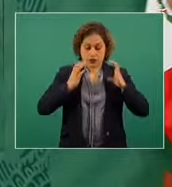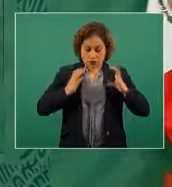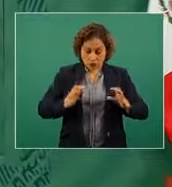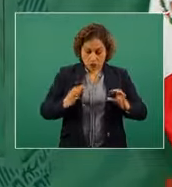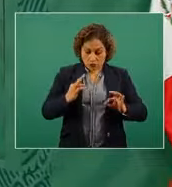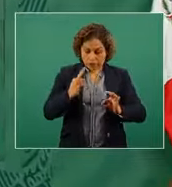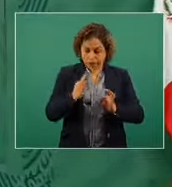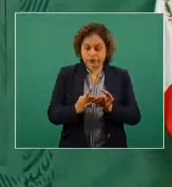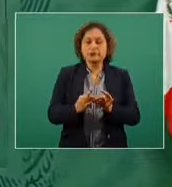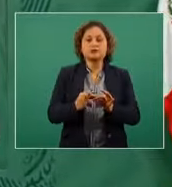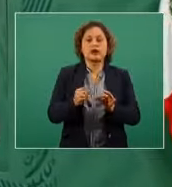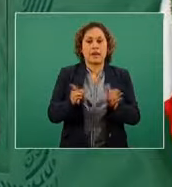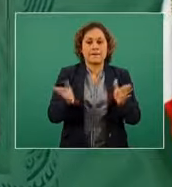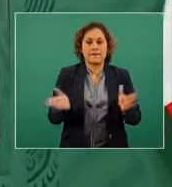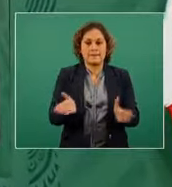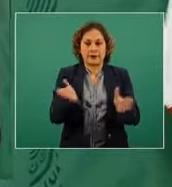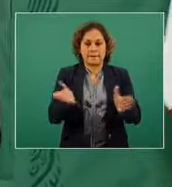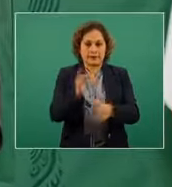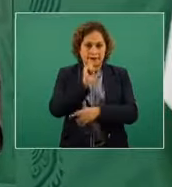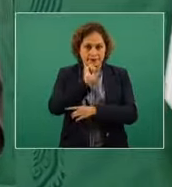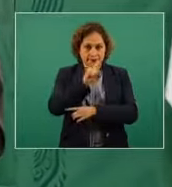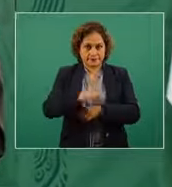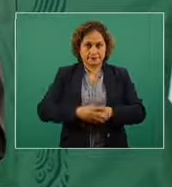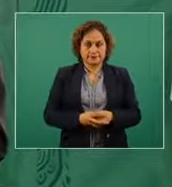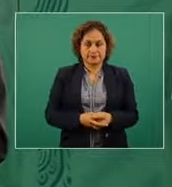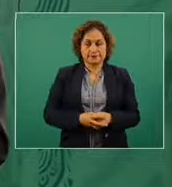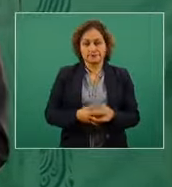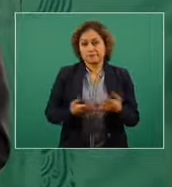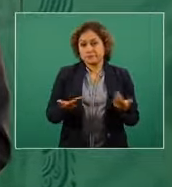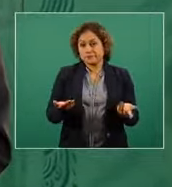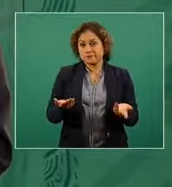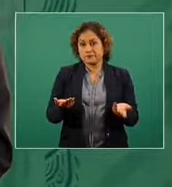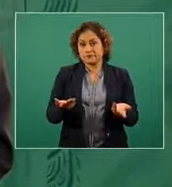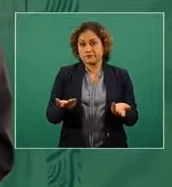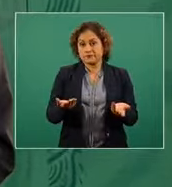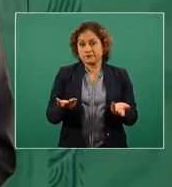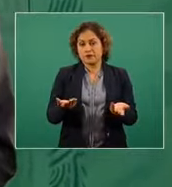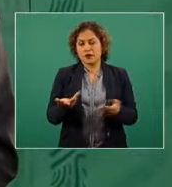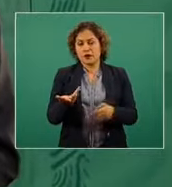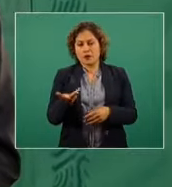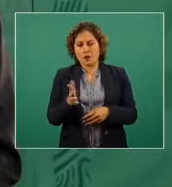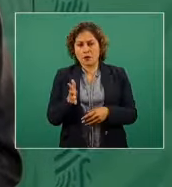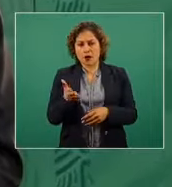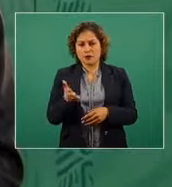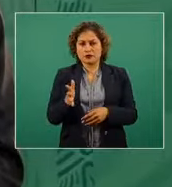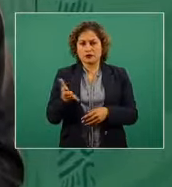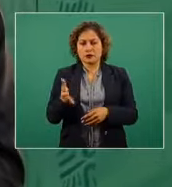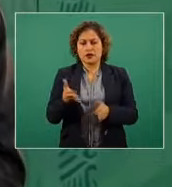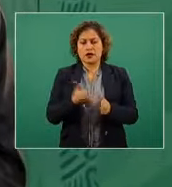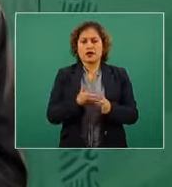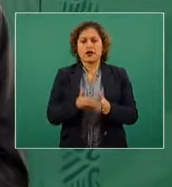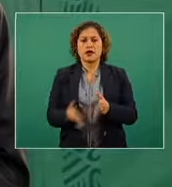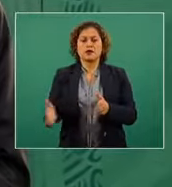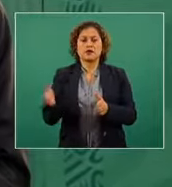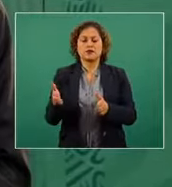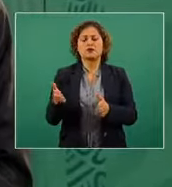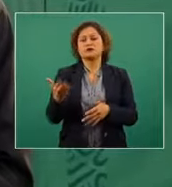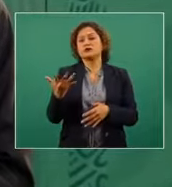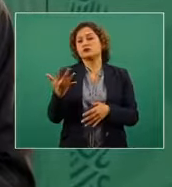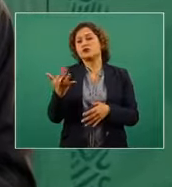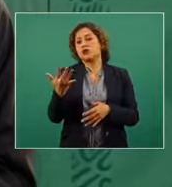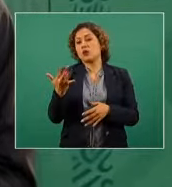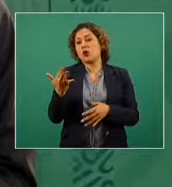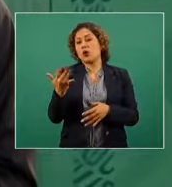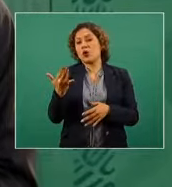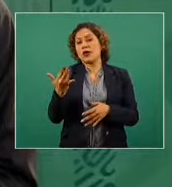Estamos hablando de que se han construido cerca de 50